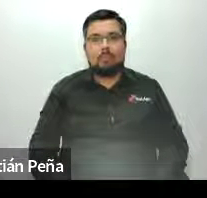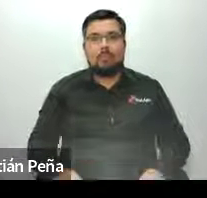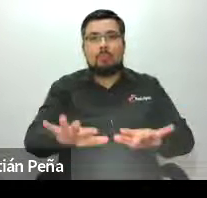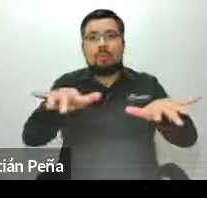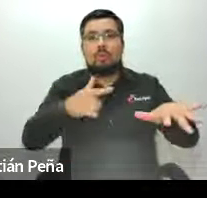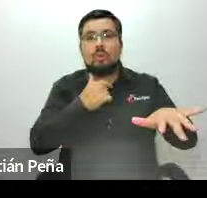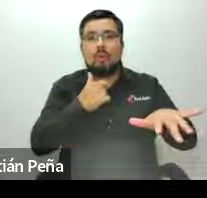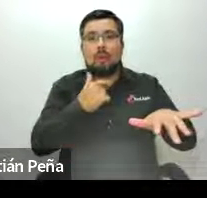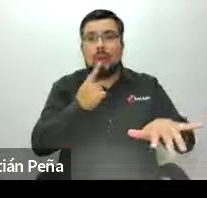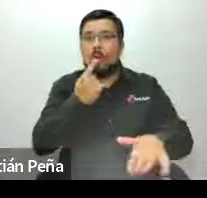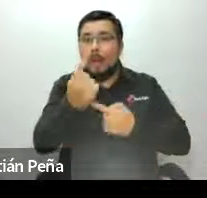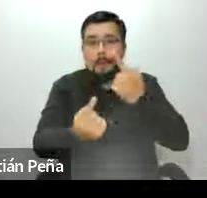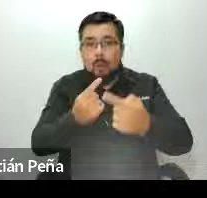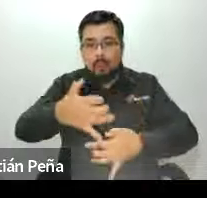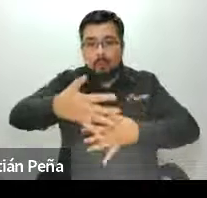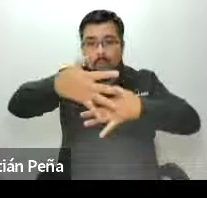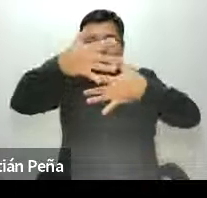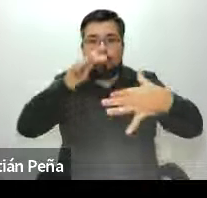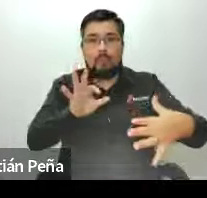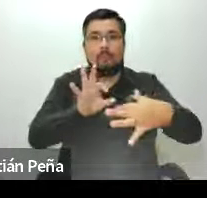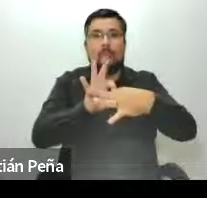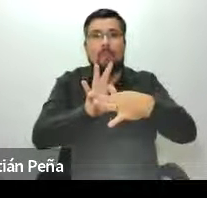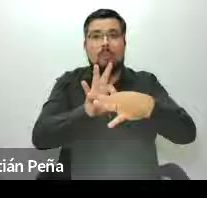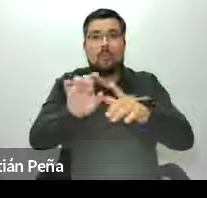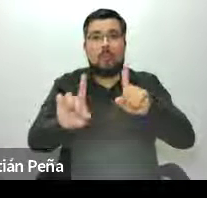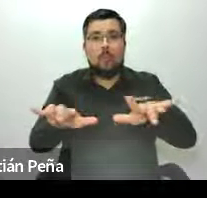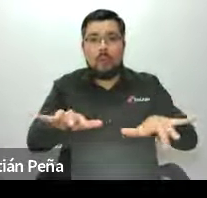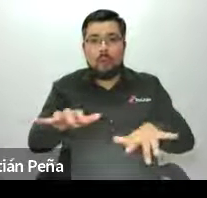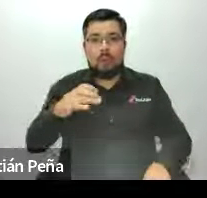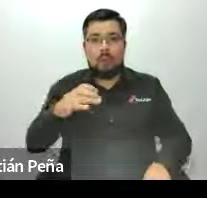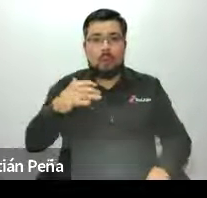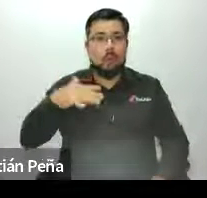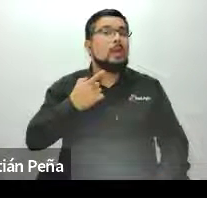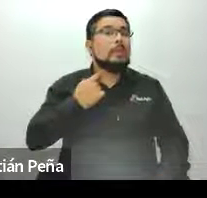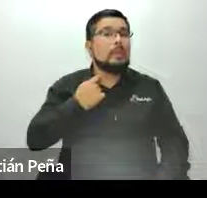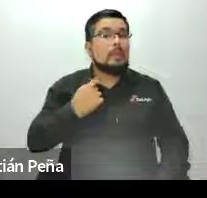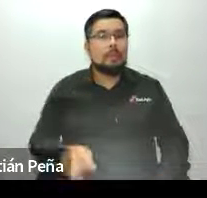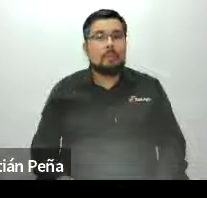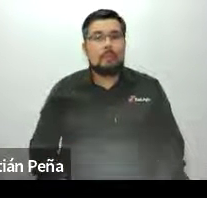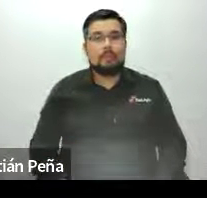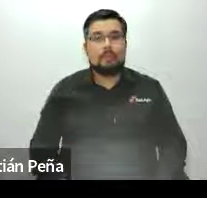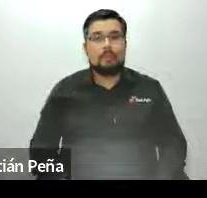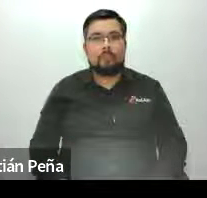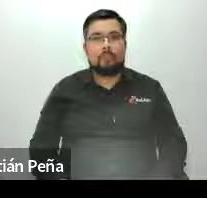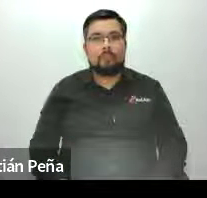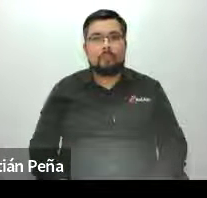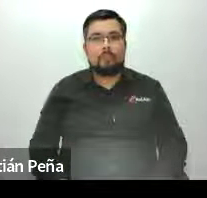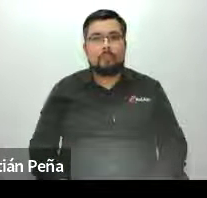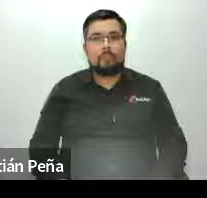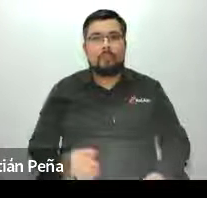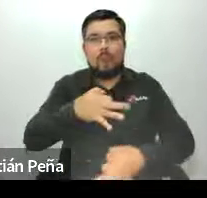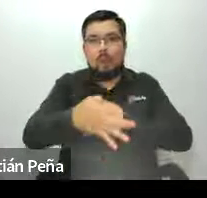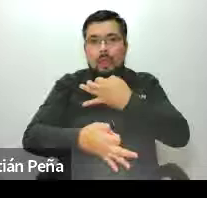están apareciendo, no sé, Súper. hay cosas bien interesantes acá, ¿no? De hecho, lo que decíamos, ¿no?